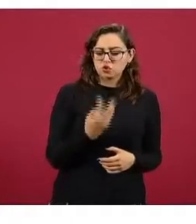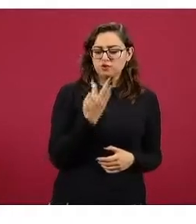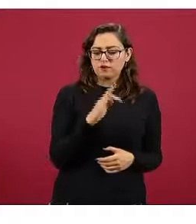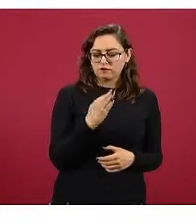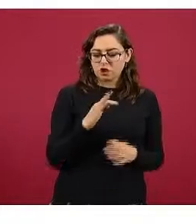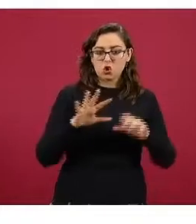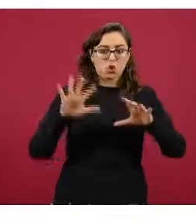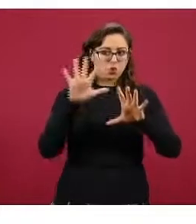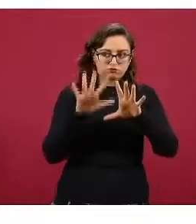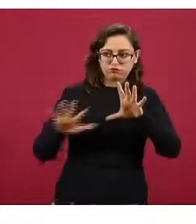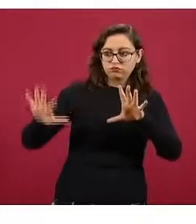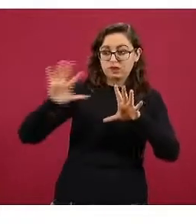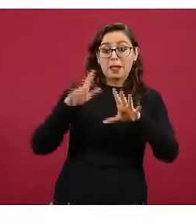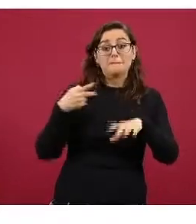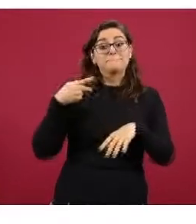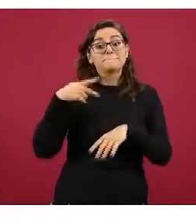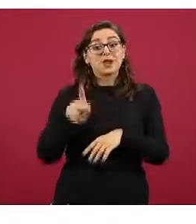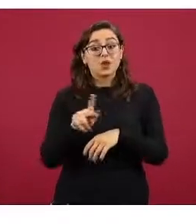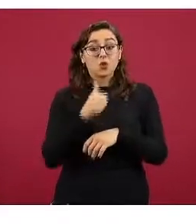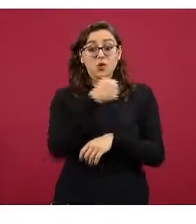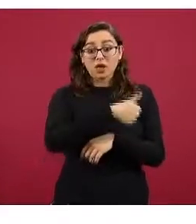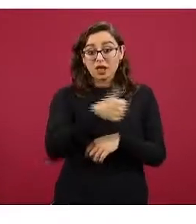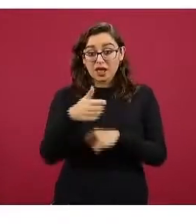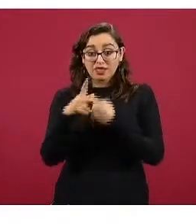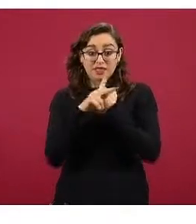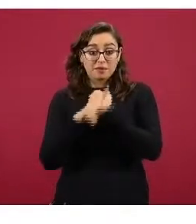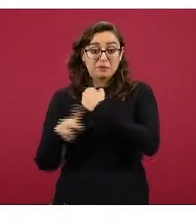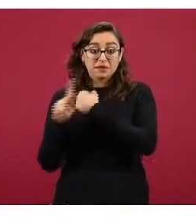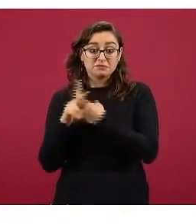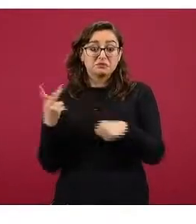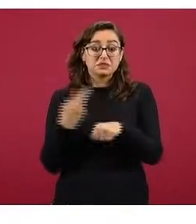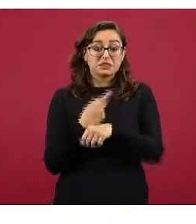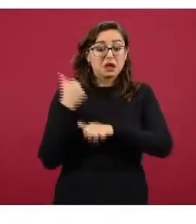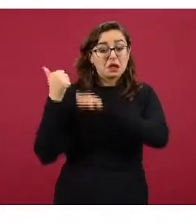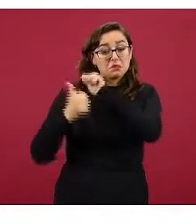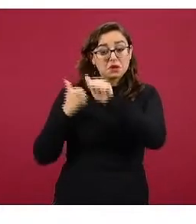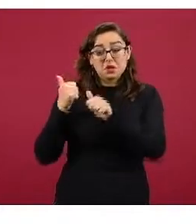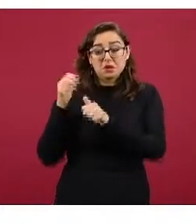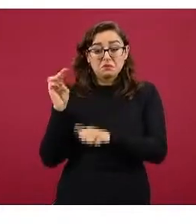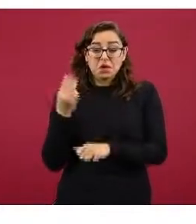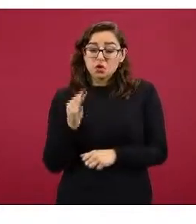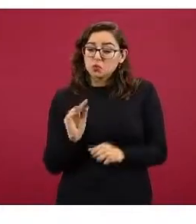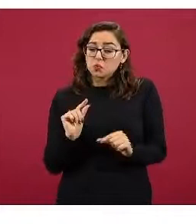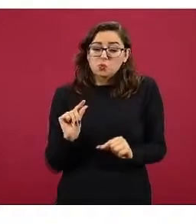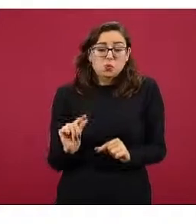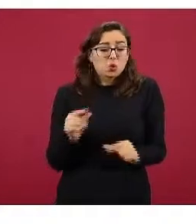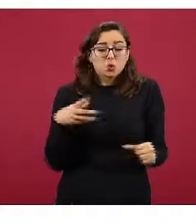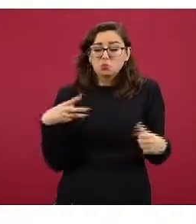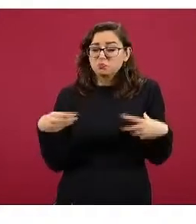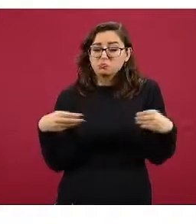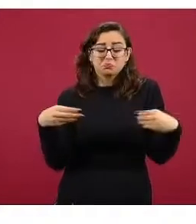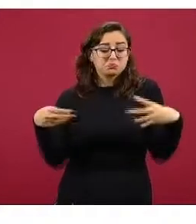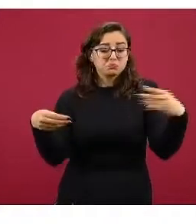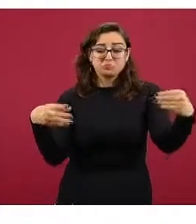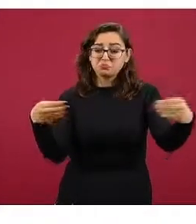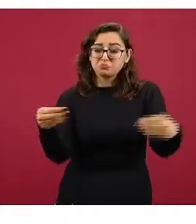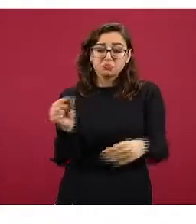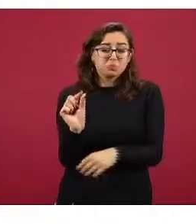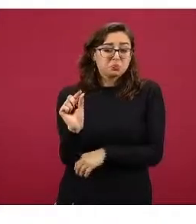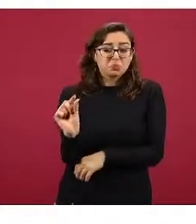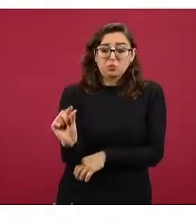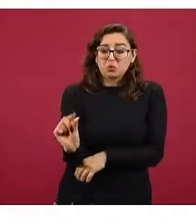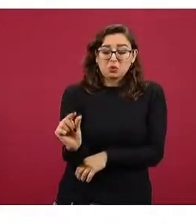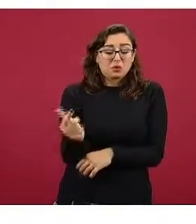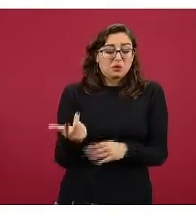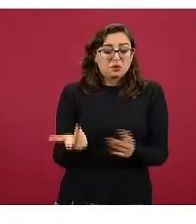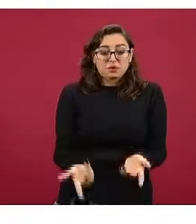cómo Marruecos tuvo una poca actividad en abril y mayo. En el verano, junio, julio, tuvo un poco